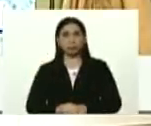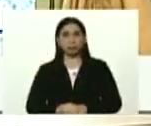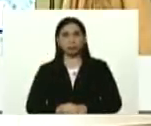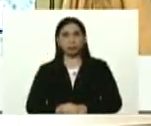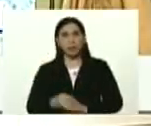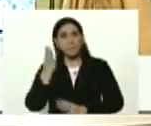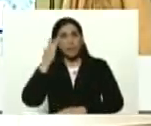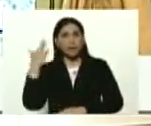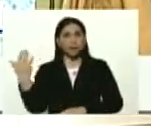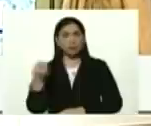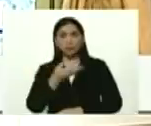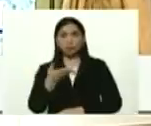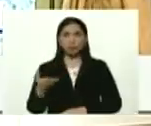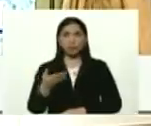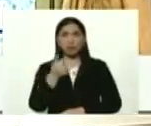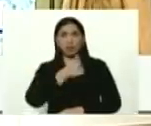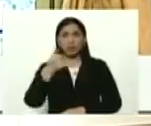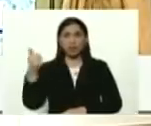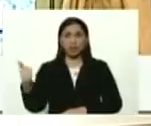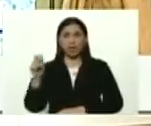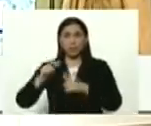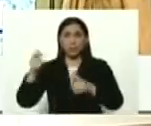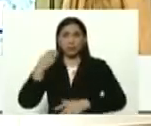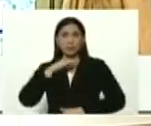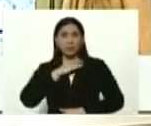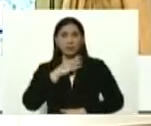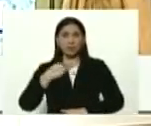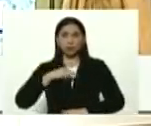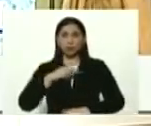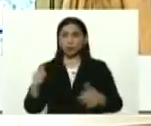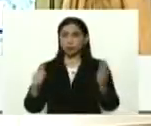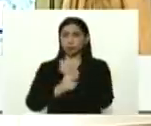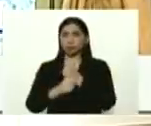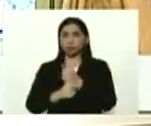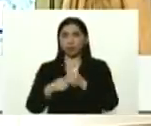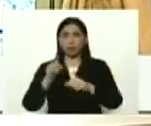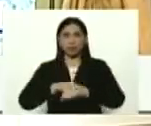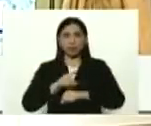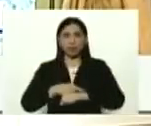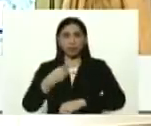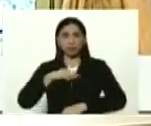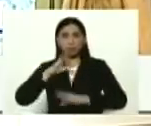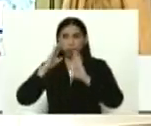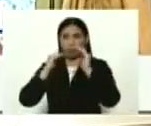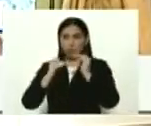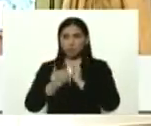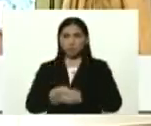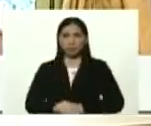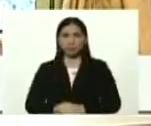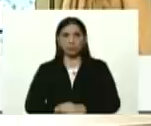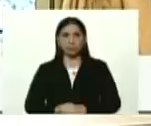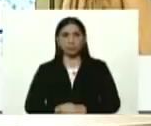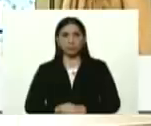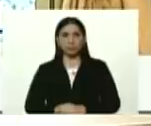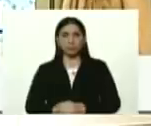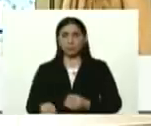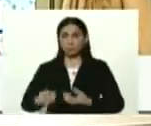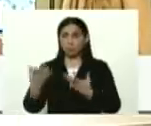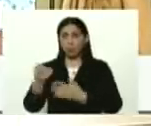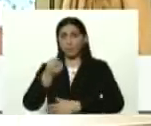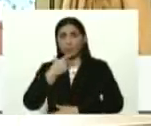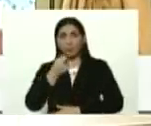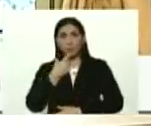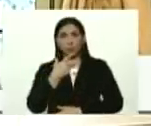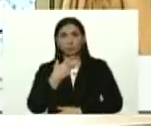Imagínense ustedes que nosotros cada paciente lo detectamos a tiempo, lo atendemos, le ponemos los